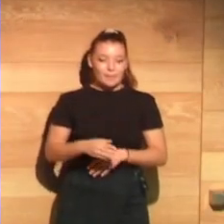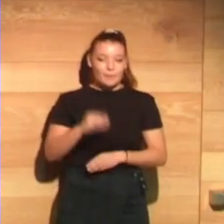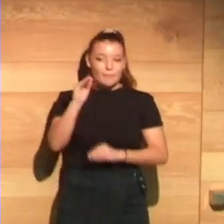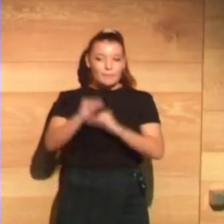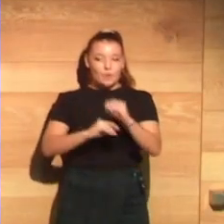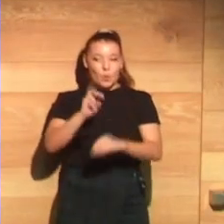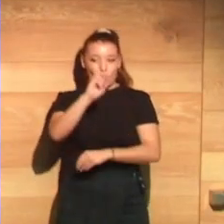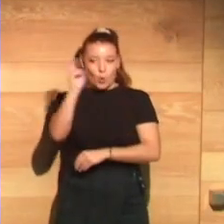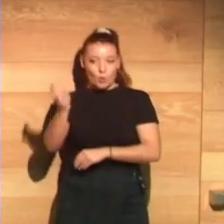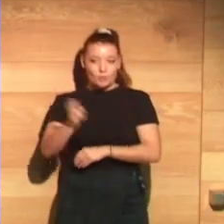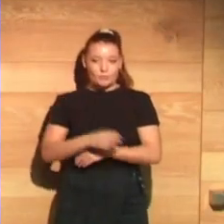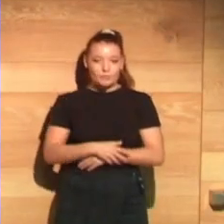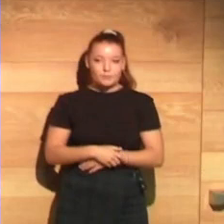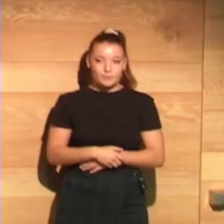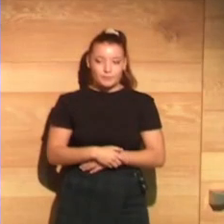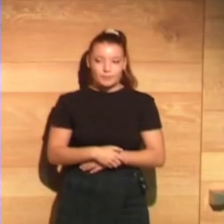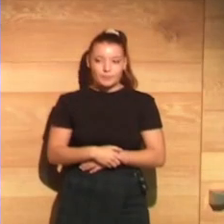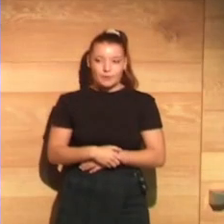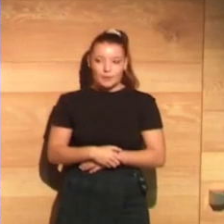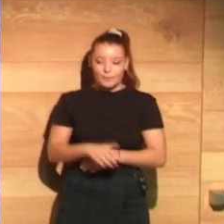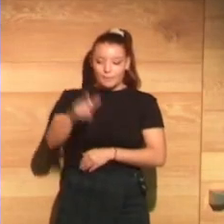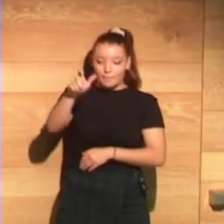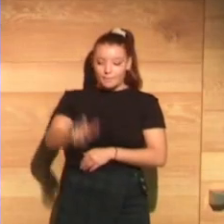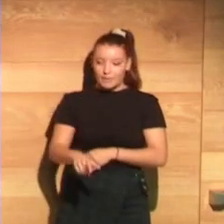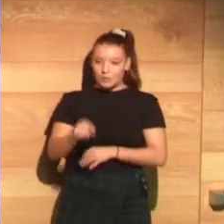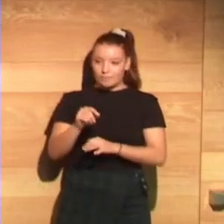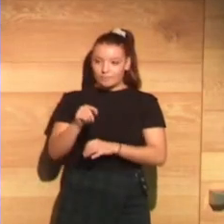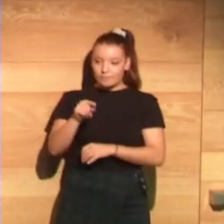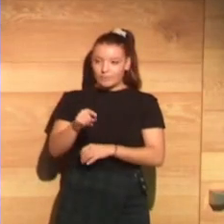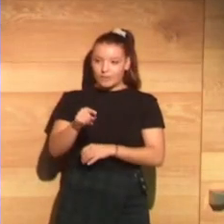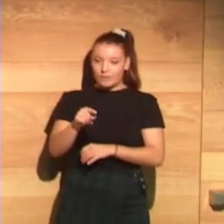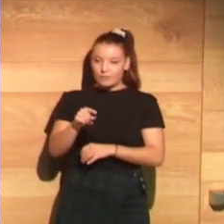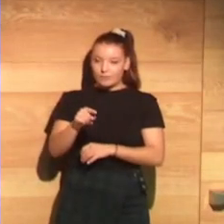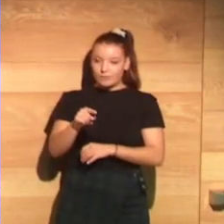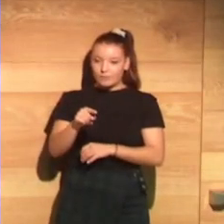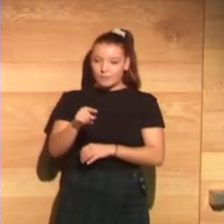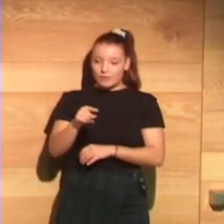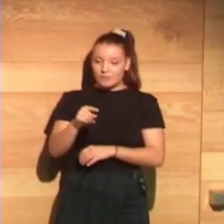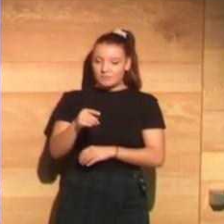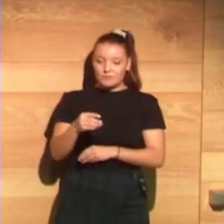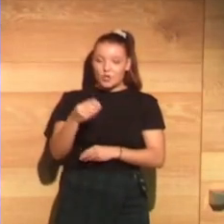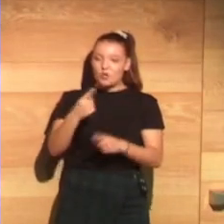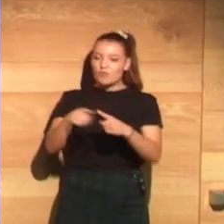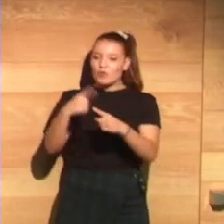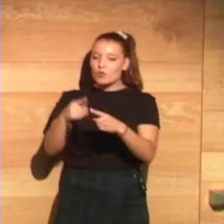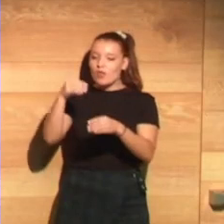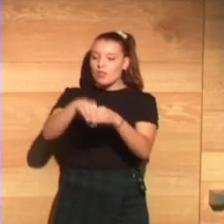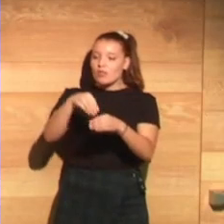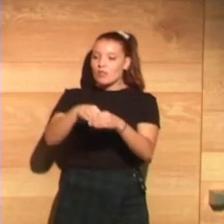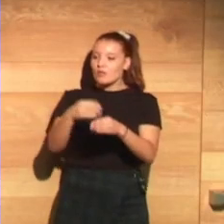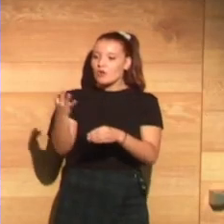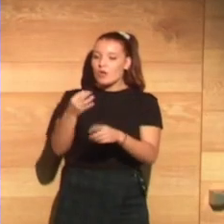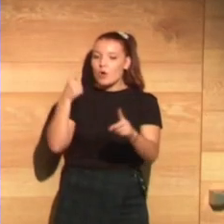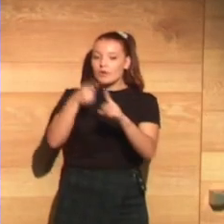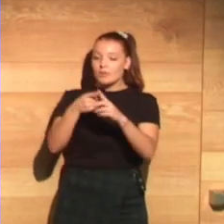muy bien. Ale, Arzu, toma ya. Y hay otra pregunta más que tiene que tener un personaje para que a